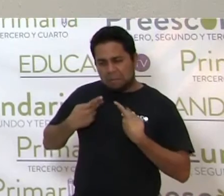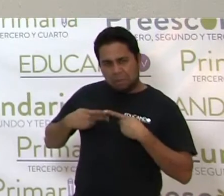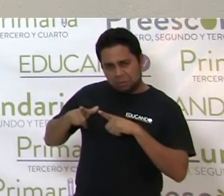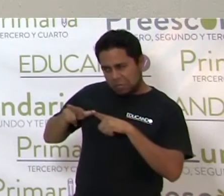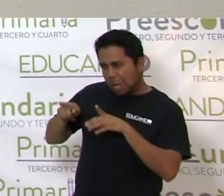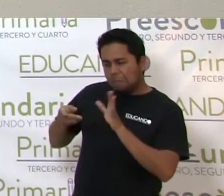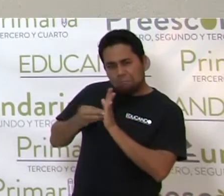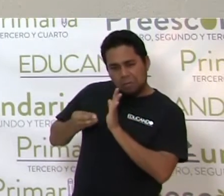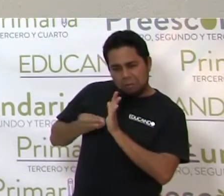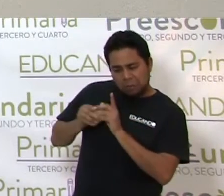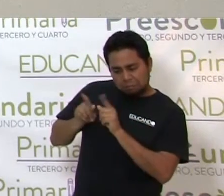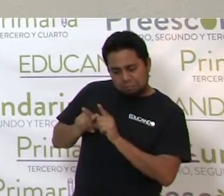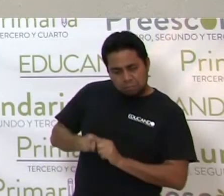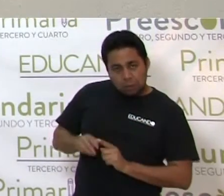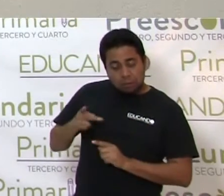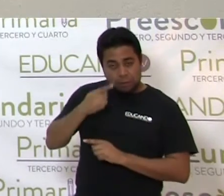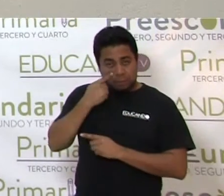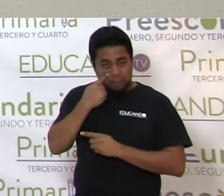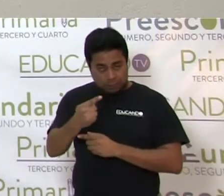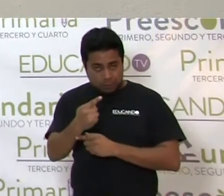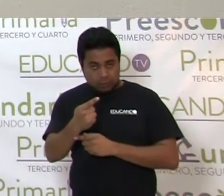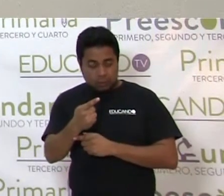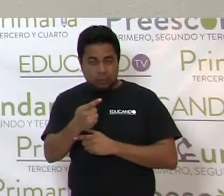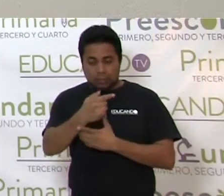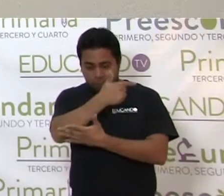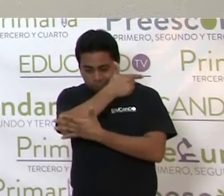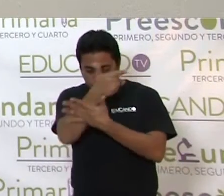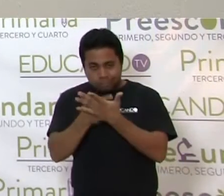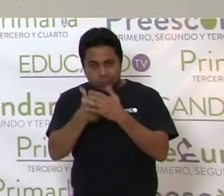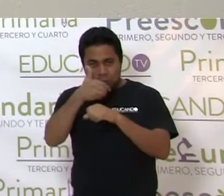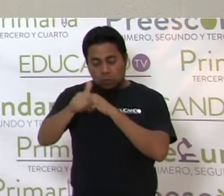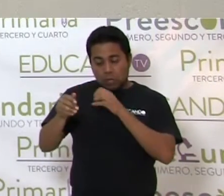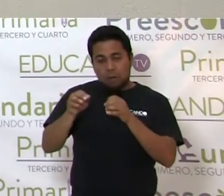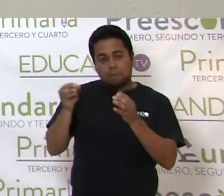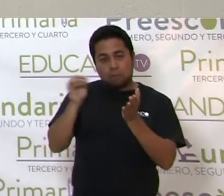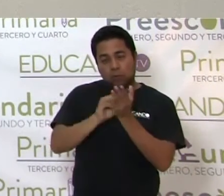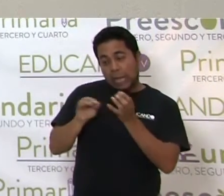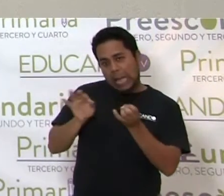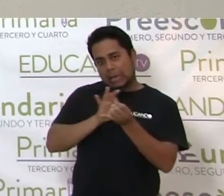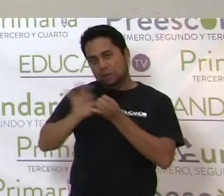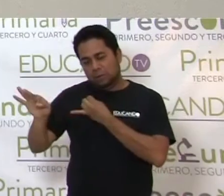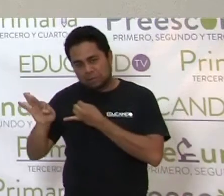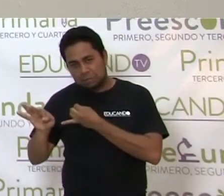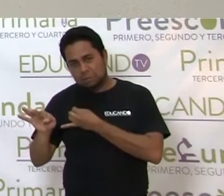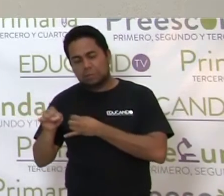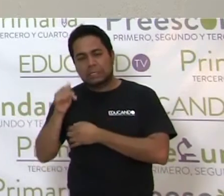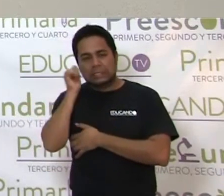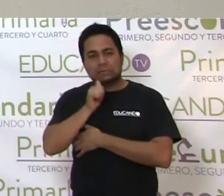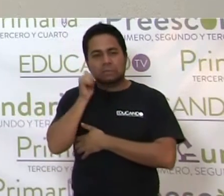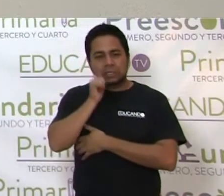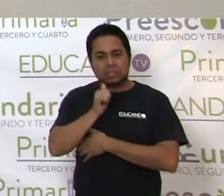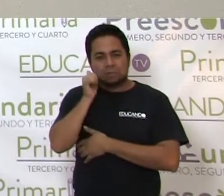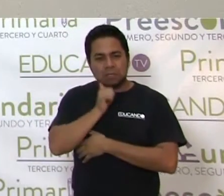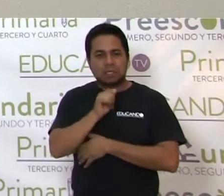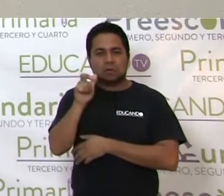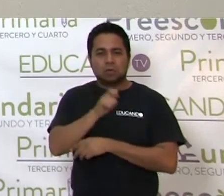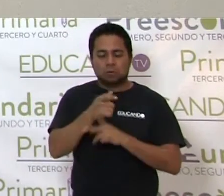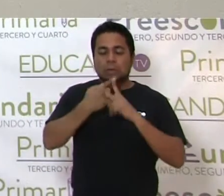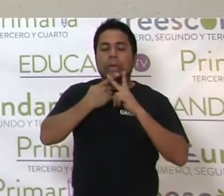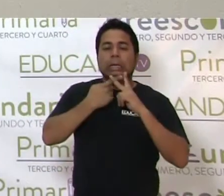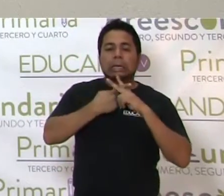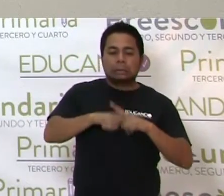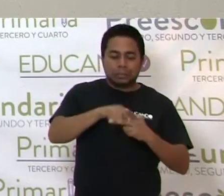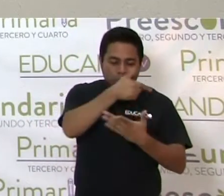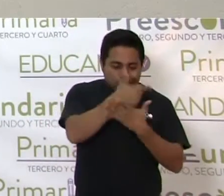más curioso de esto es que el índice está al final. Nosotros estamos acostumbrados a ver el índice al